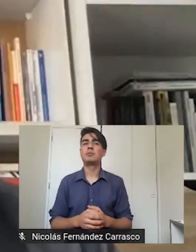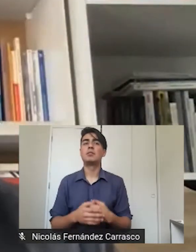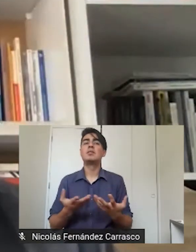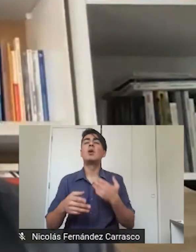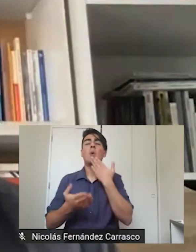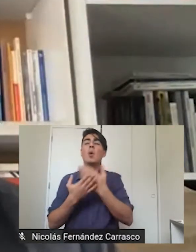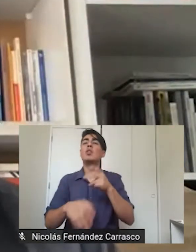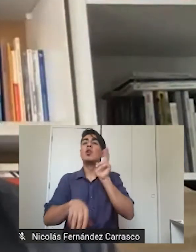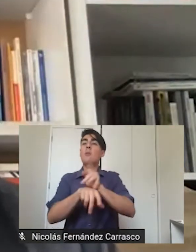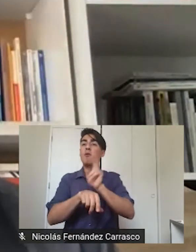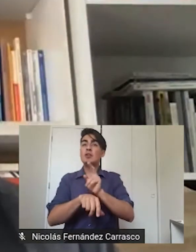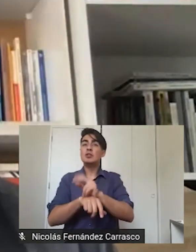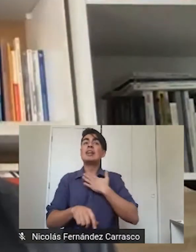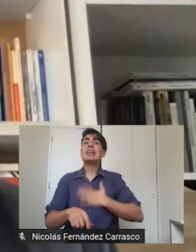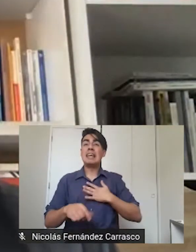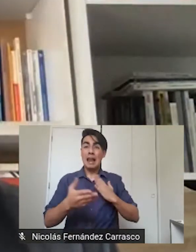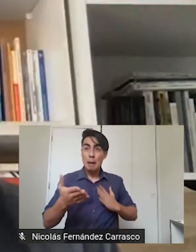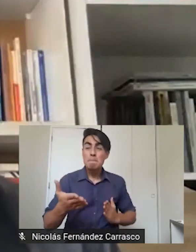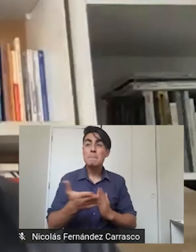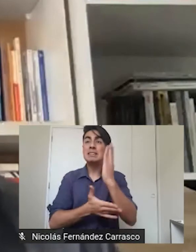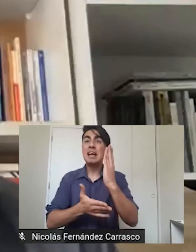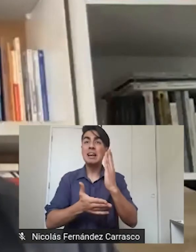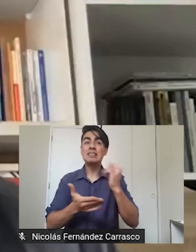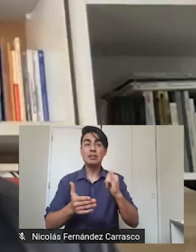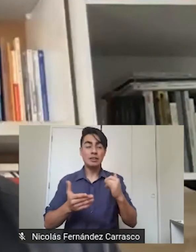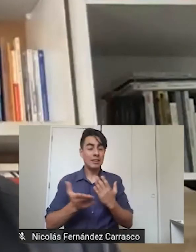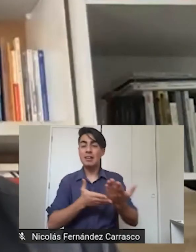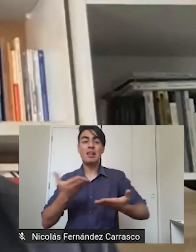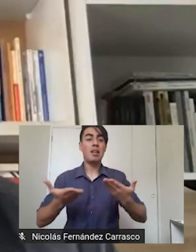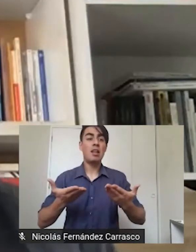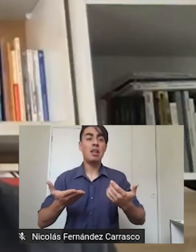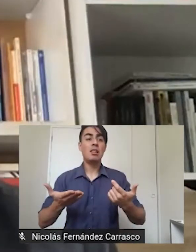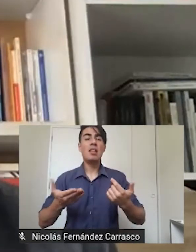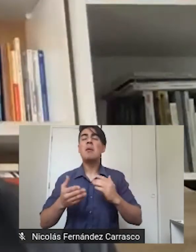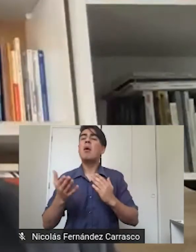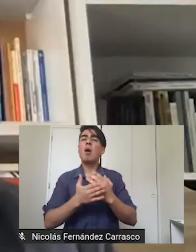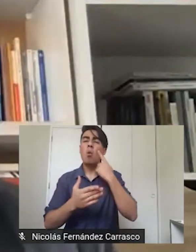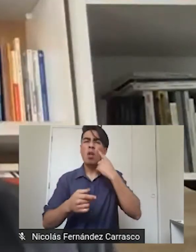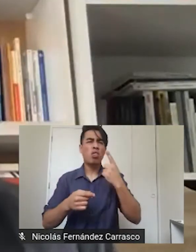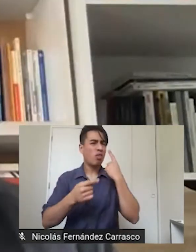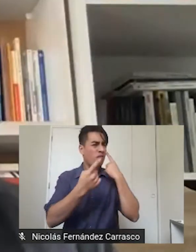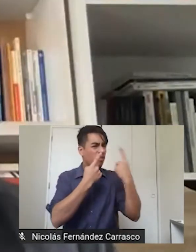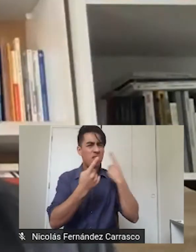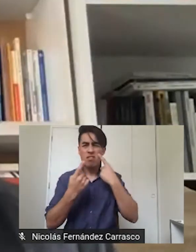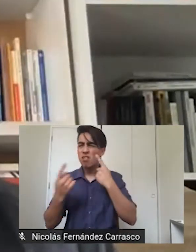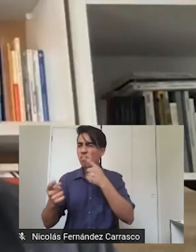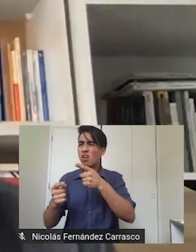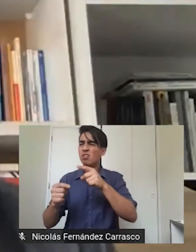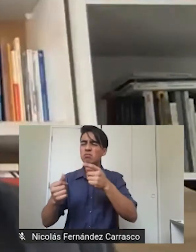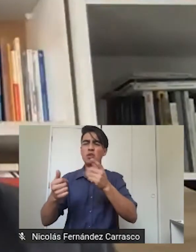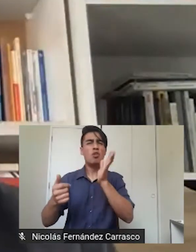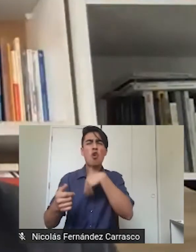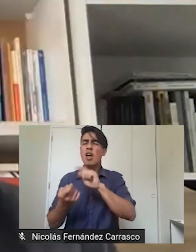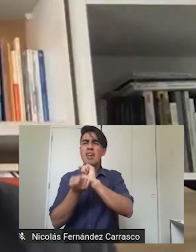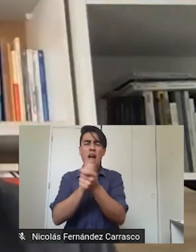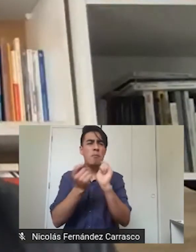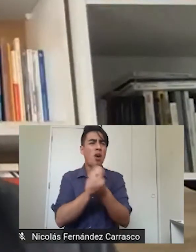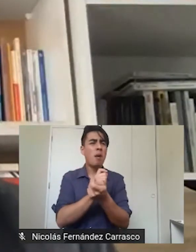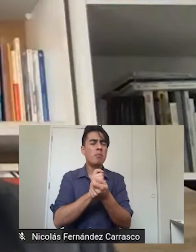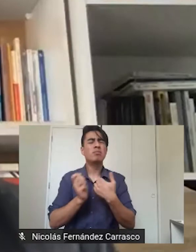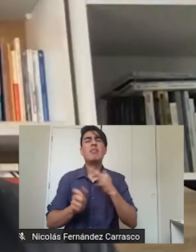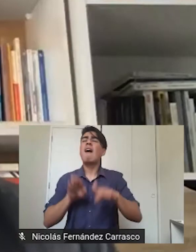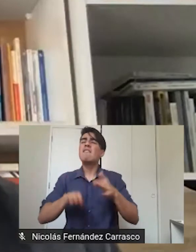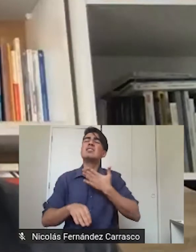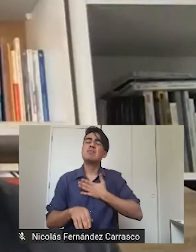de implementar, viene el desánimo, porque no se observan estos cambios de manera inmediata. Entonces, mi pregunta para Anita